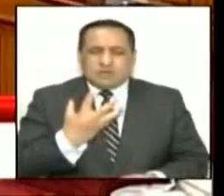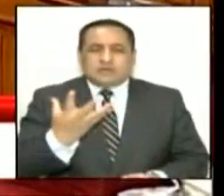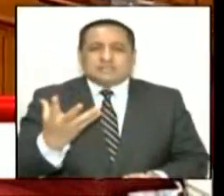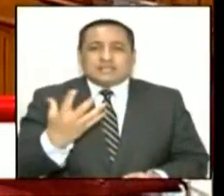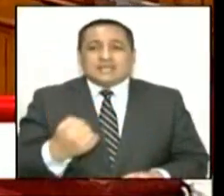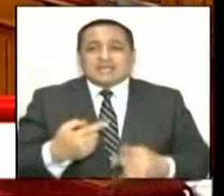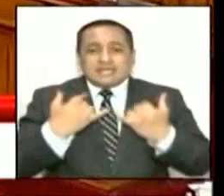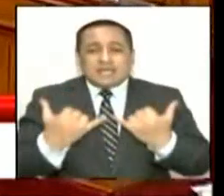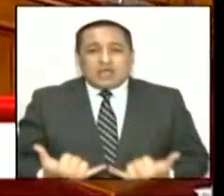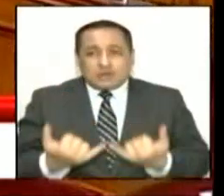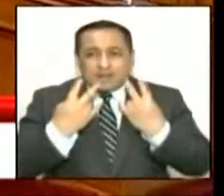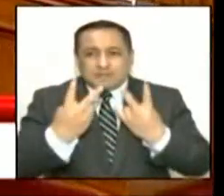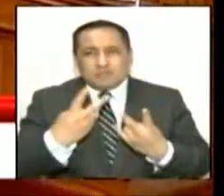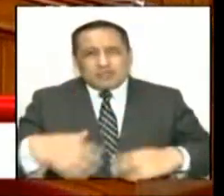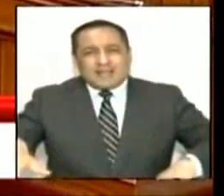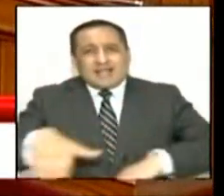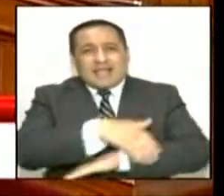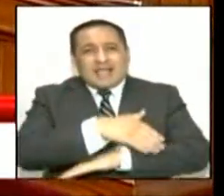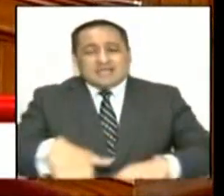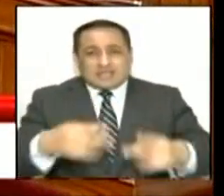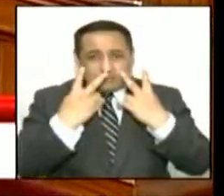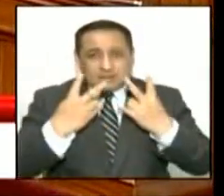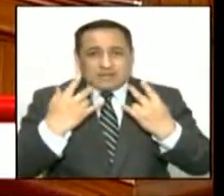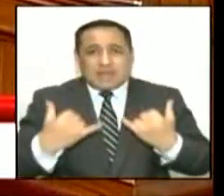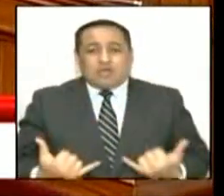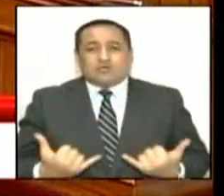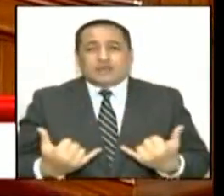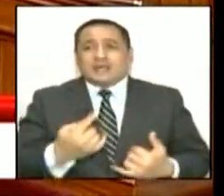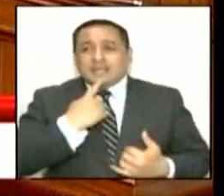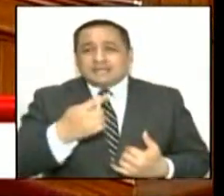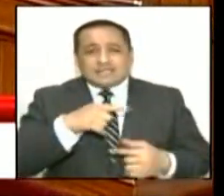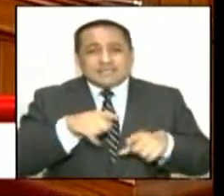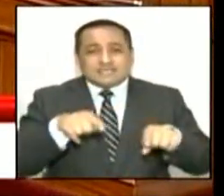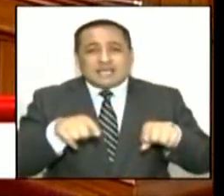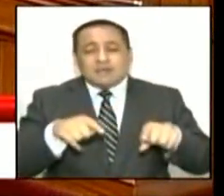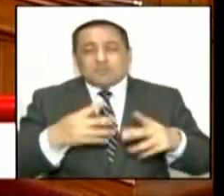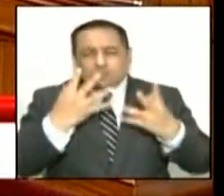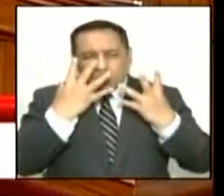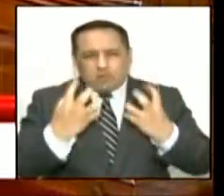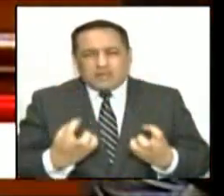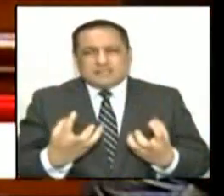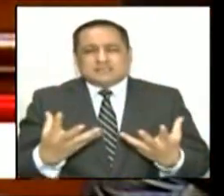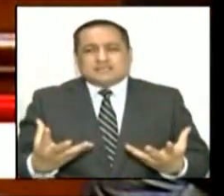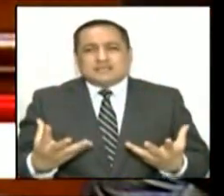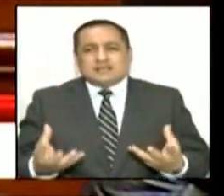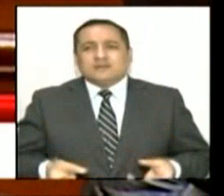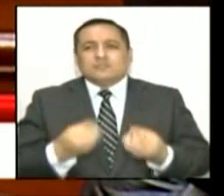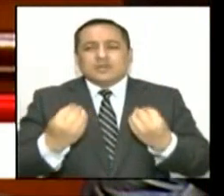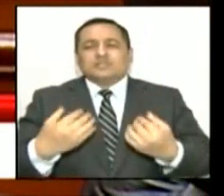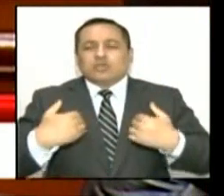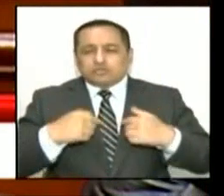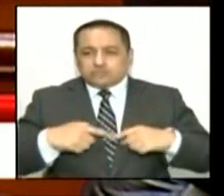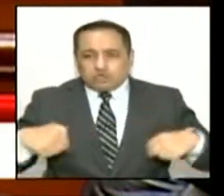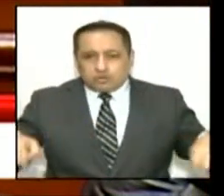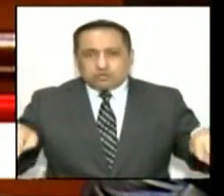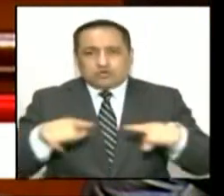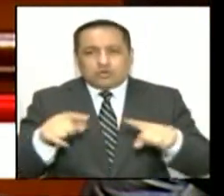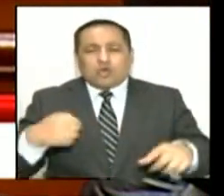lo que estamos viendo en la calle ahora es esa indignación que debemos